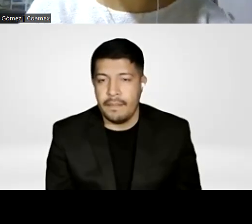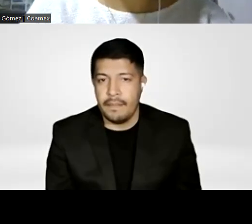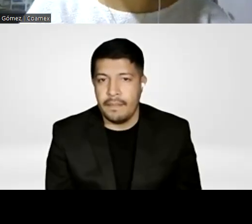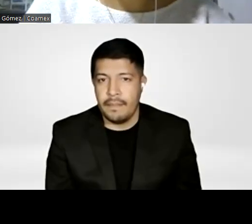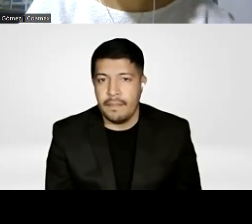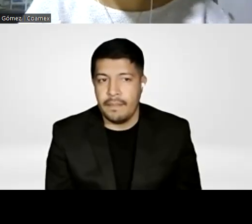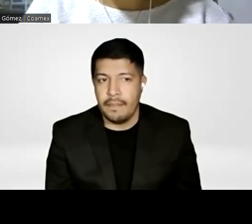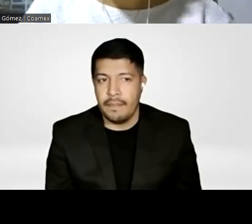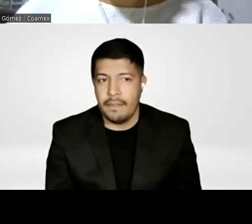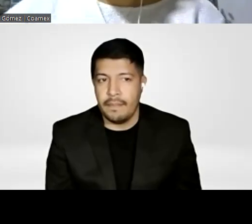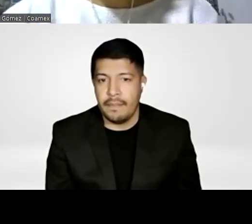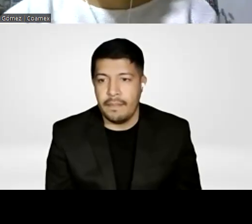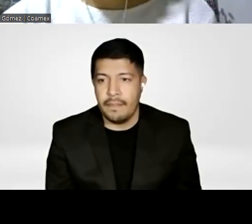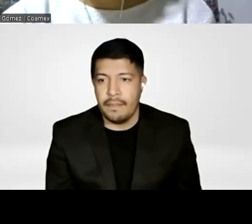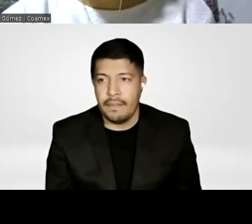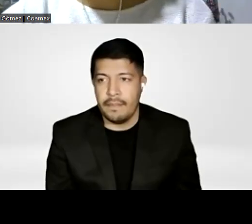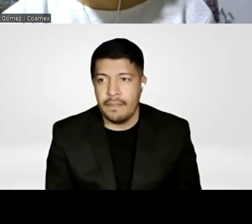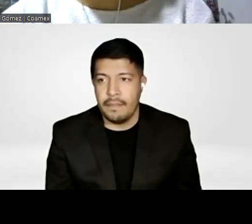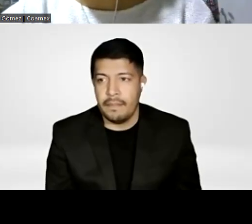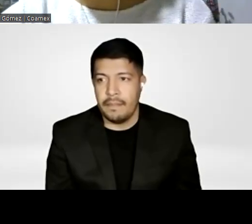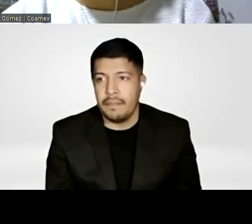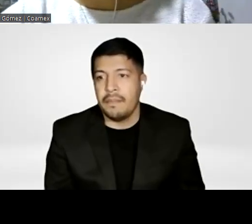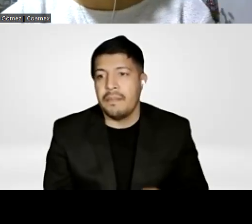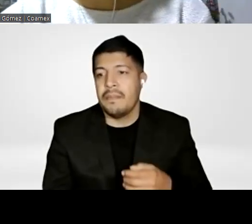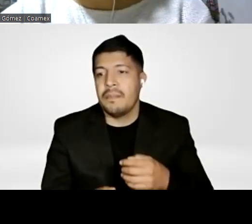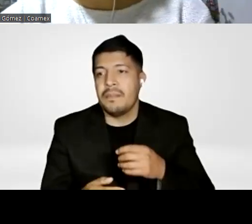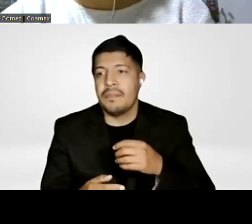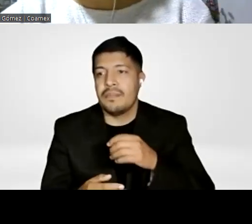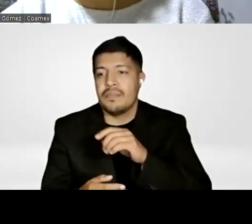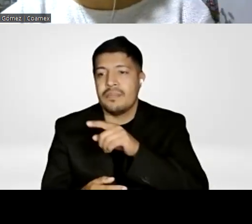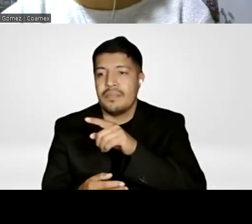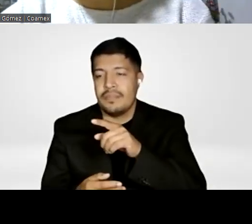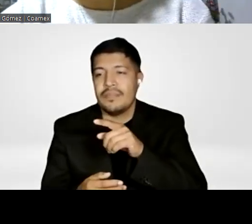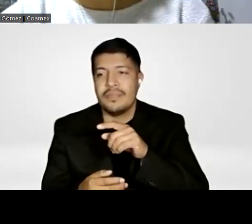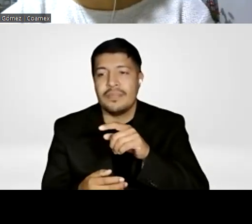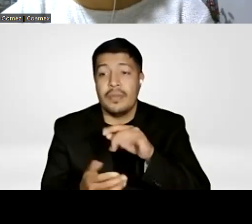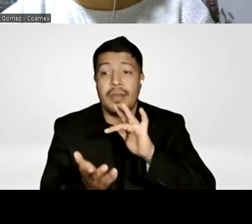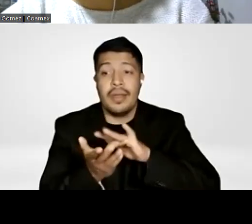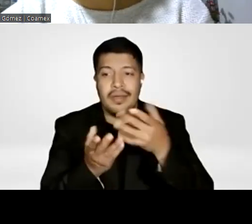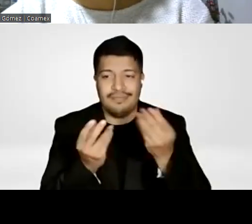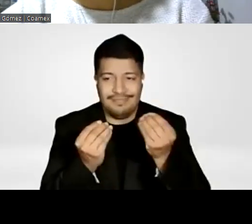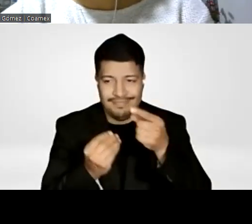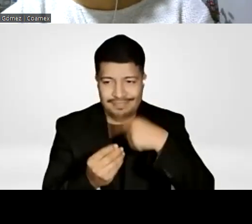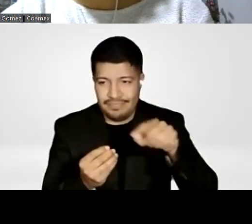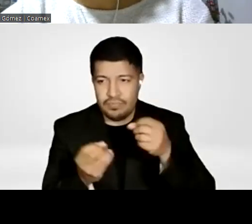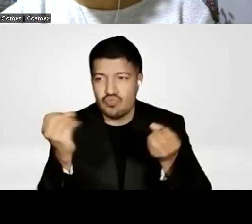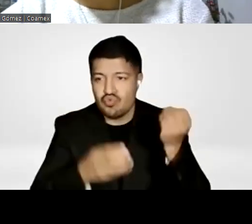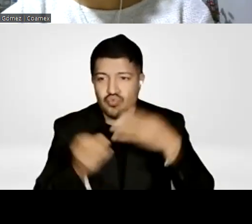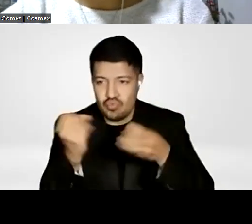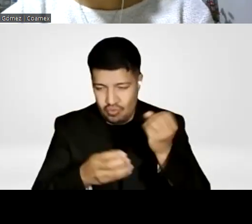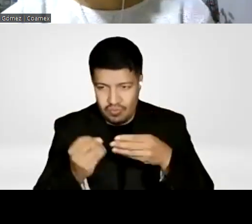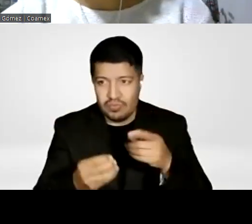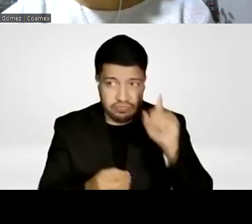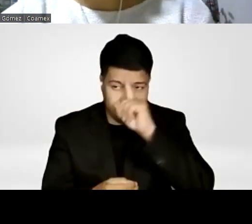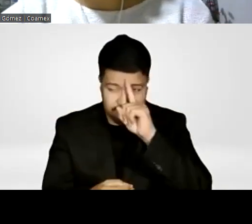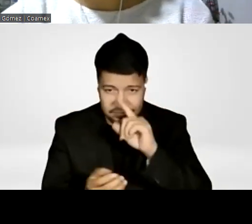Pues muy bien, les agradecemos muchísimo todos sus aportes. No cabe duda que nos falta como país pues mucho que andar,